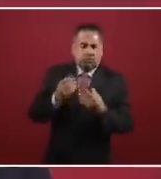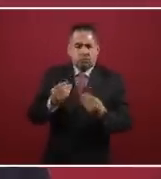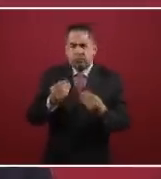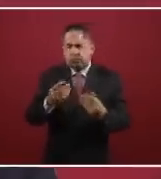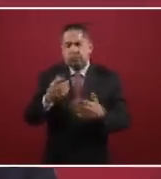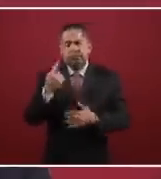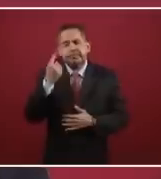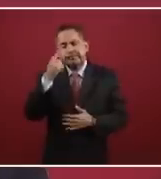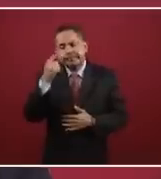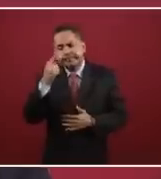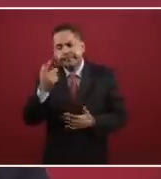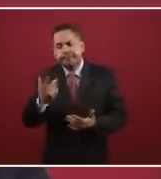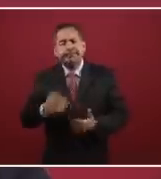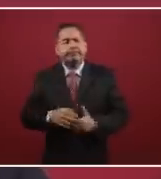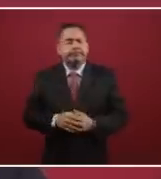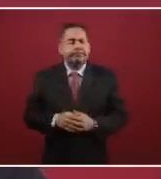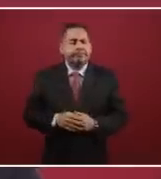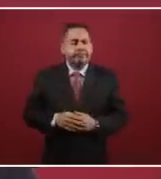para